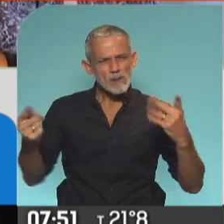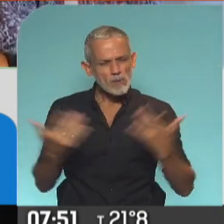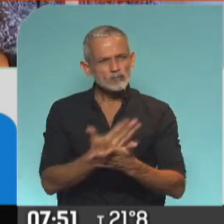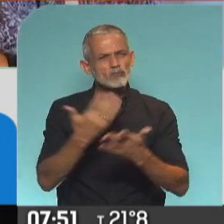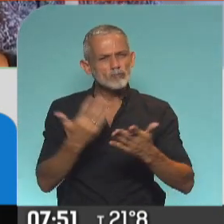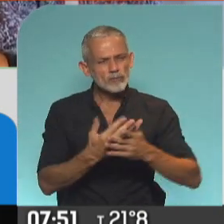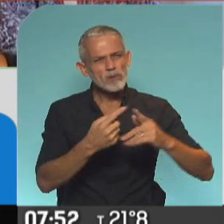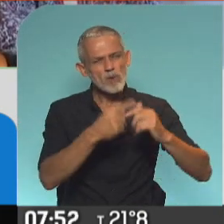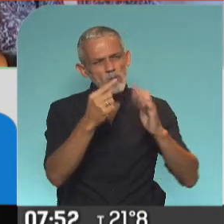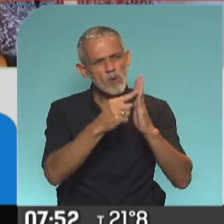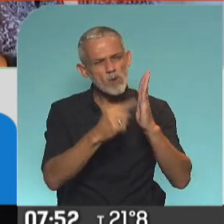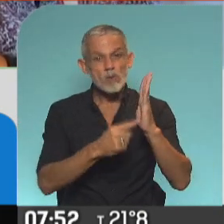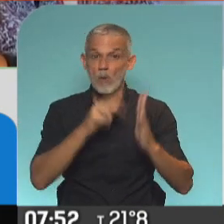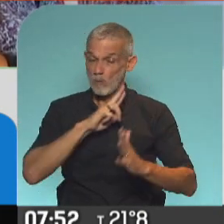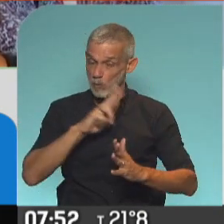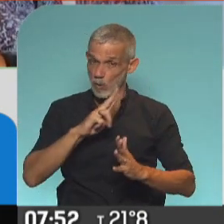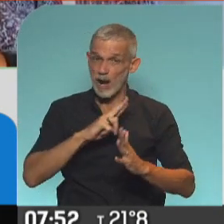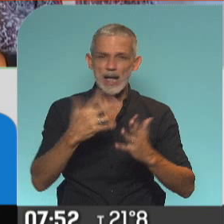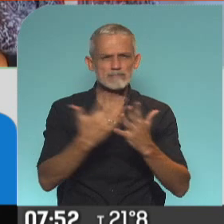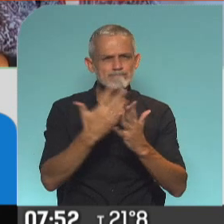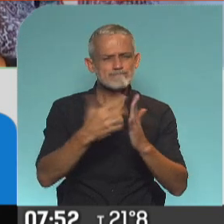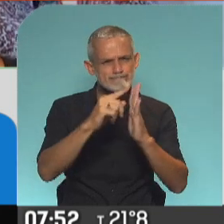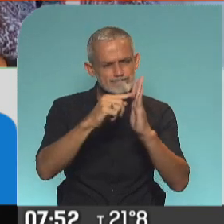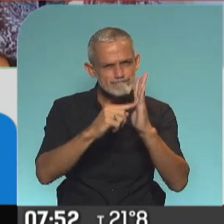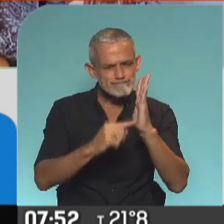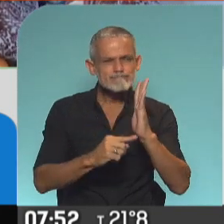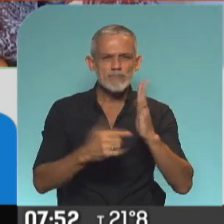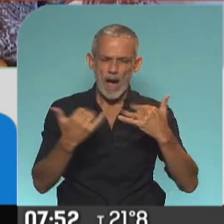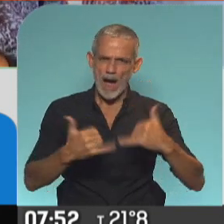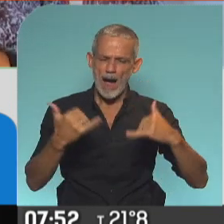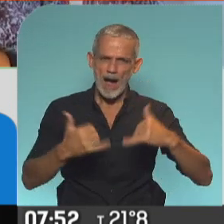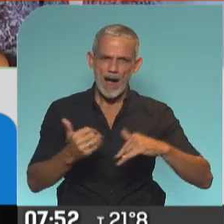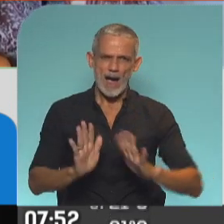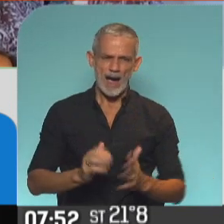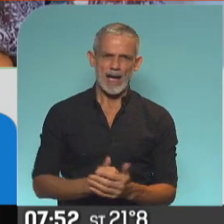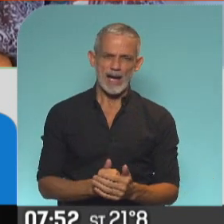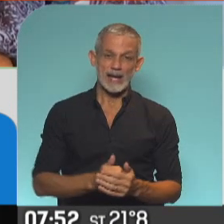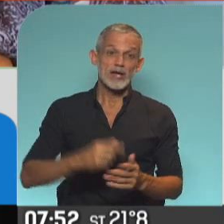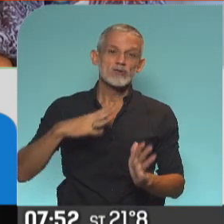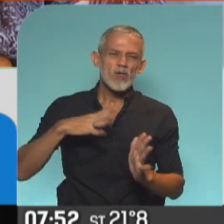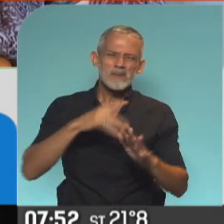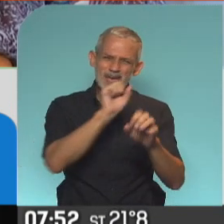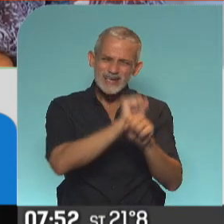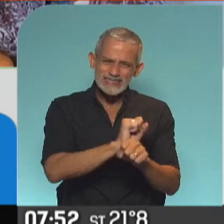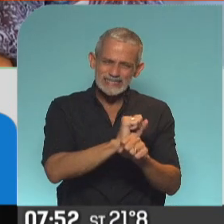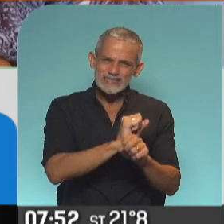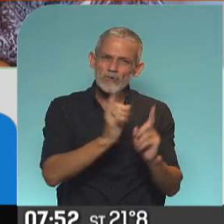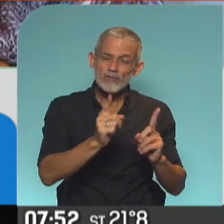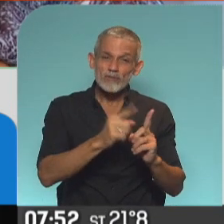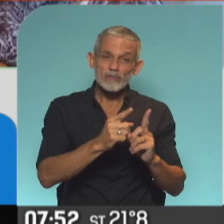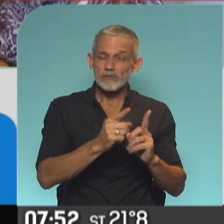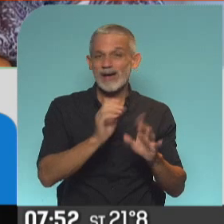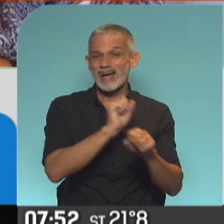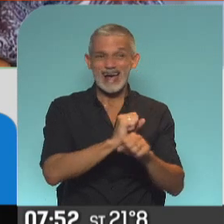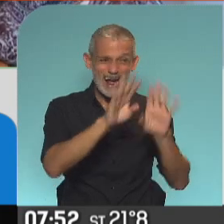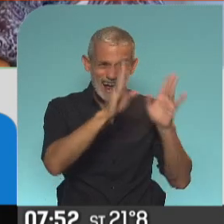sufrimiento por parte de mujeres que todavía, evidentemente, están encarceladas, ¿no? En cárceles